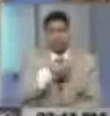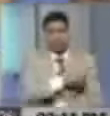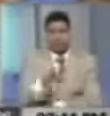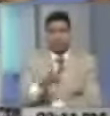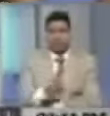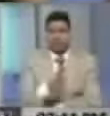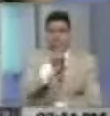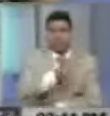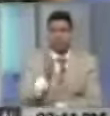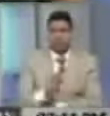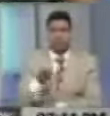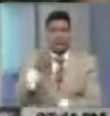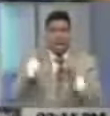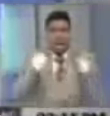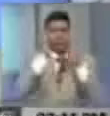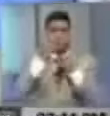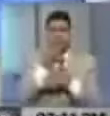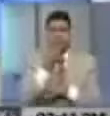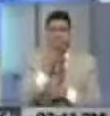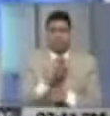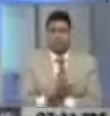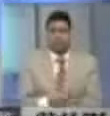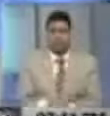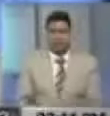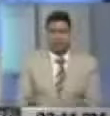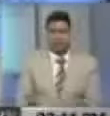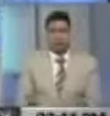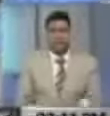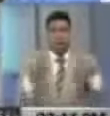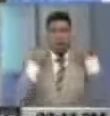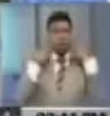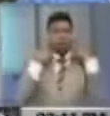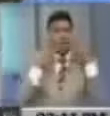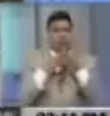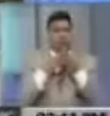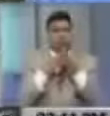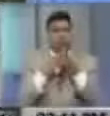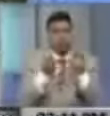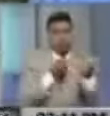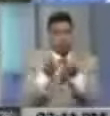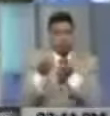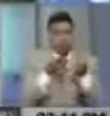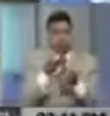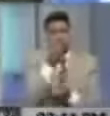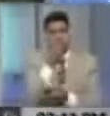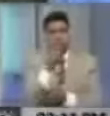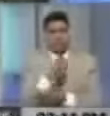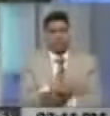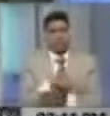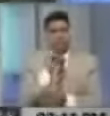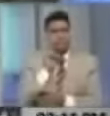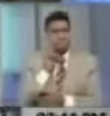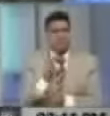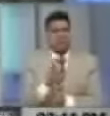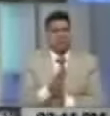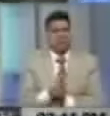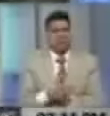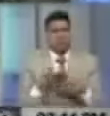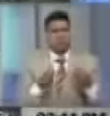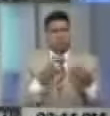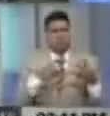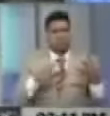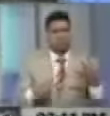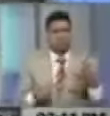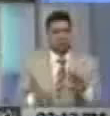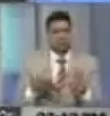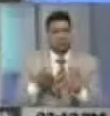a ser bien atendidas, a que haya cuidado con relación al manejo de alimentos. Ahí vimos una serie de establecimientos